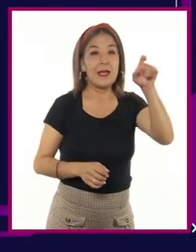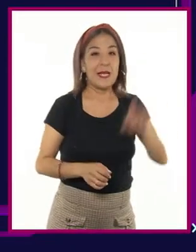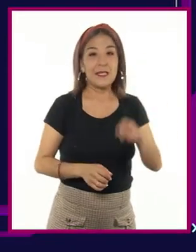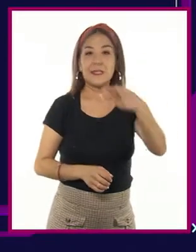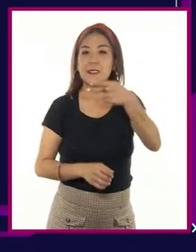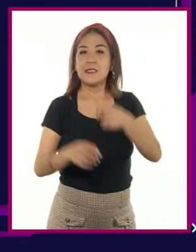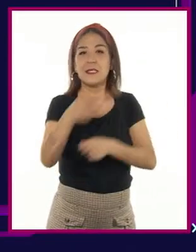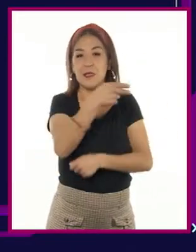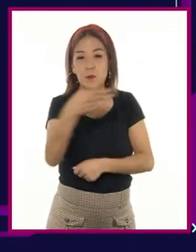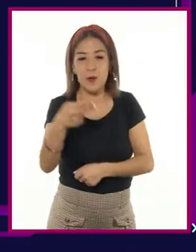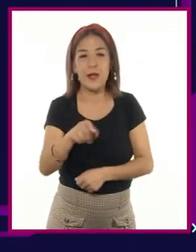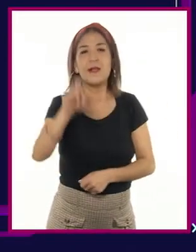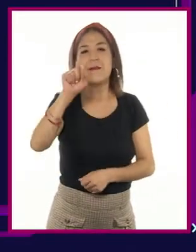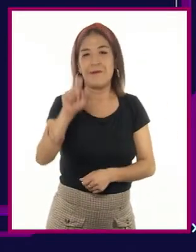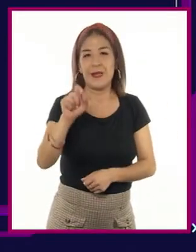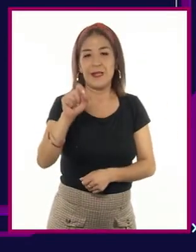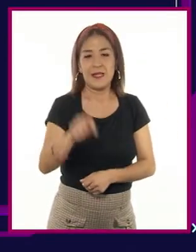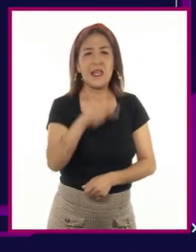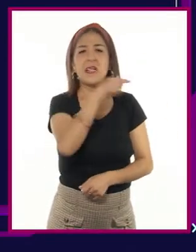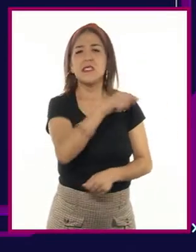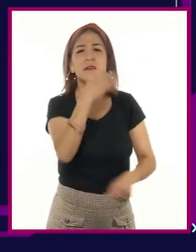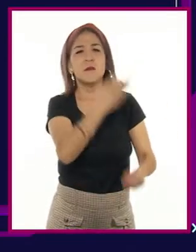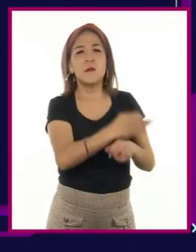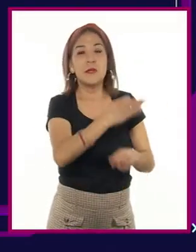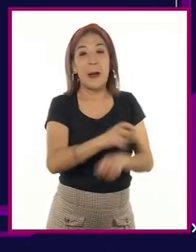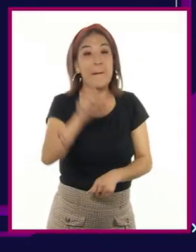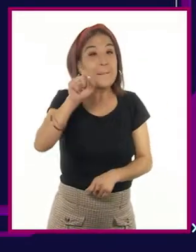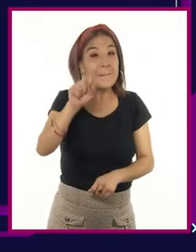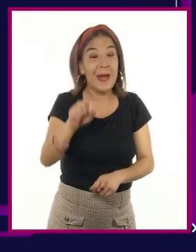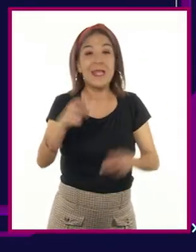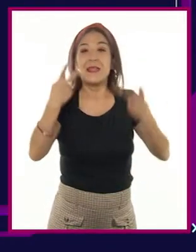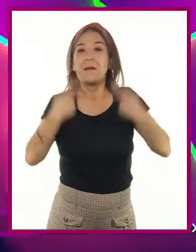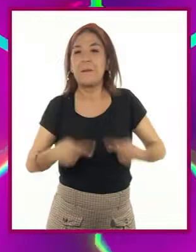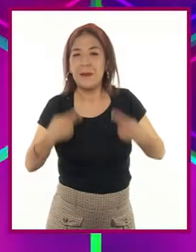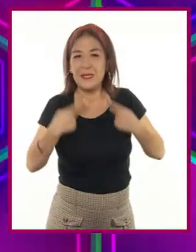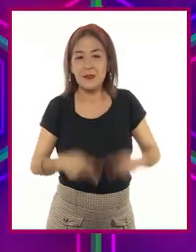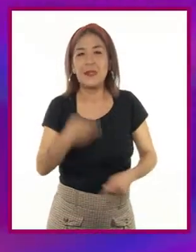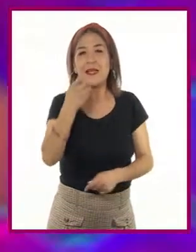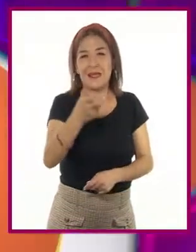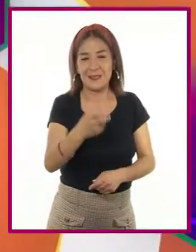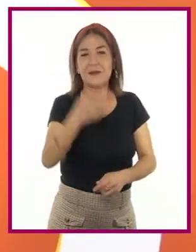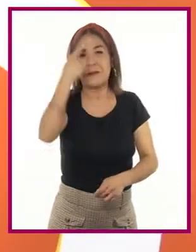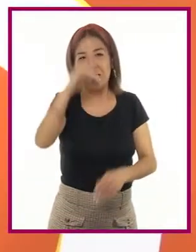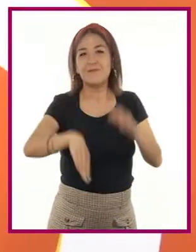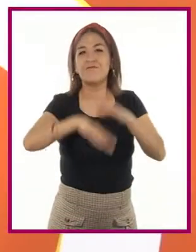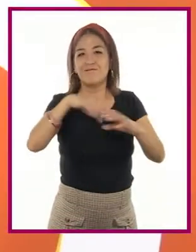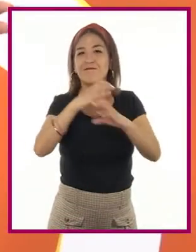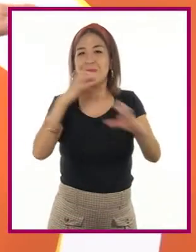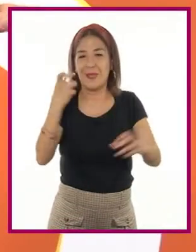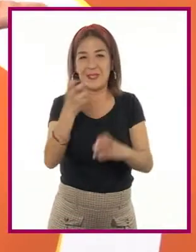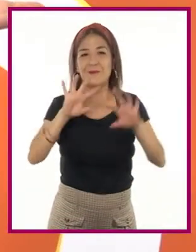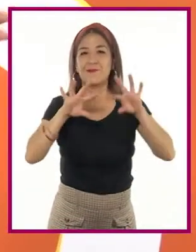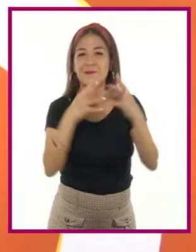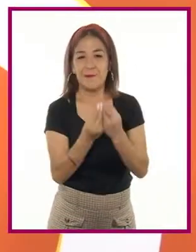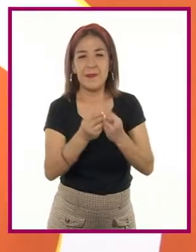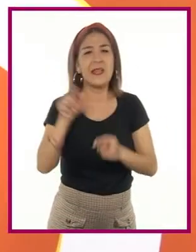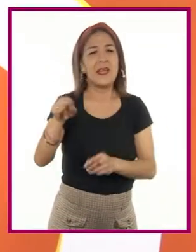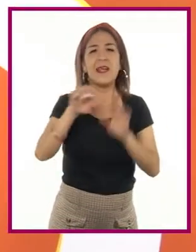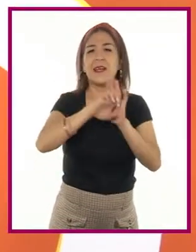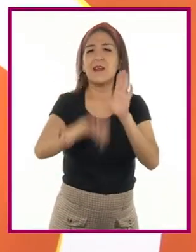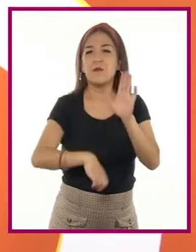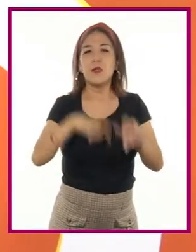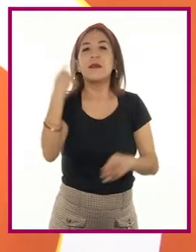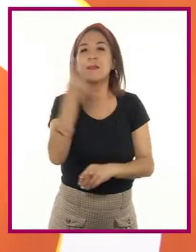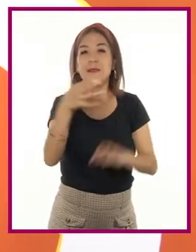a 20 en este caso 20 personas es la cantidad ideal en el ejemplo se comprueba que es